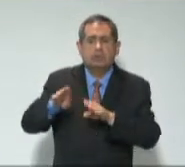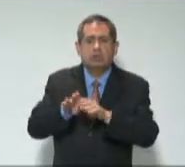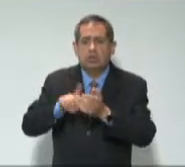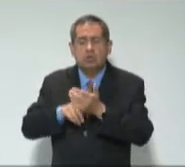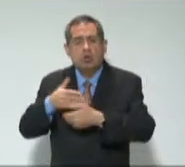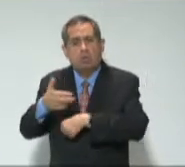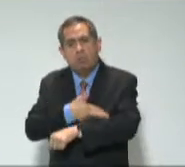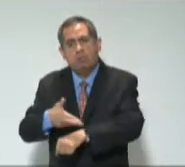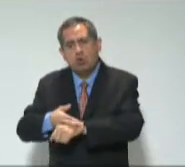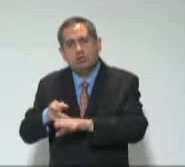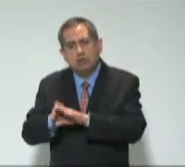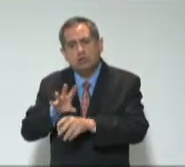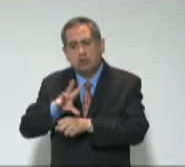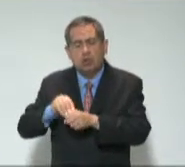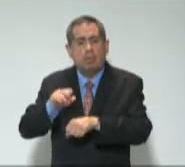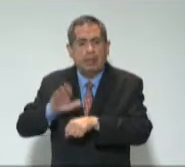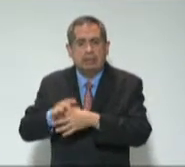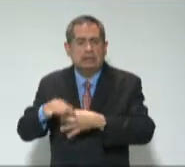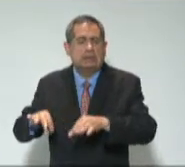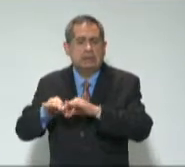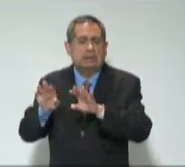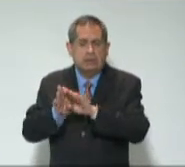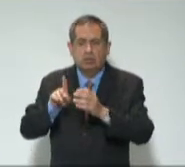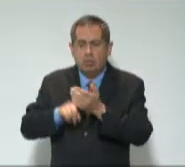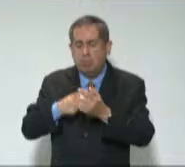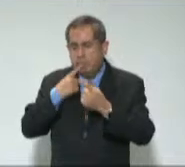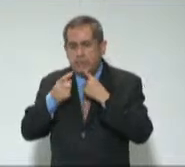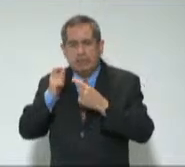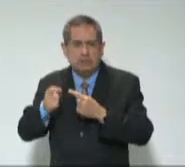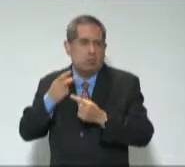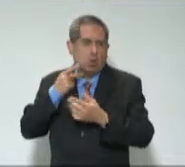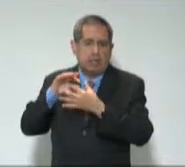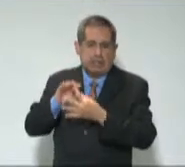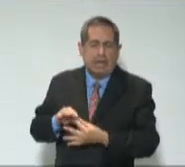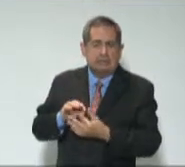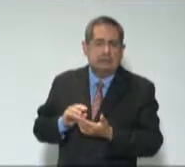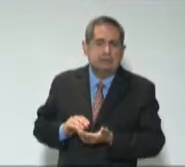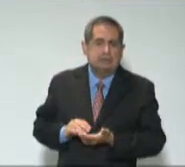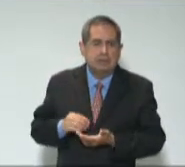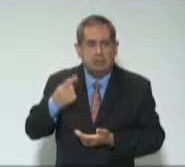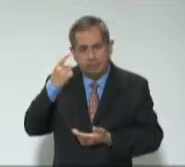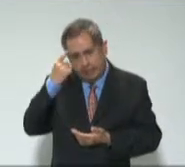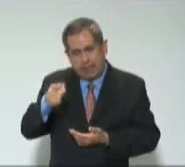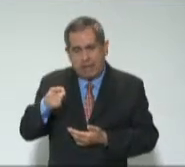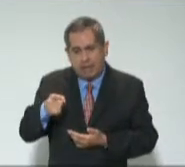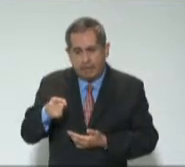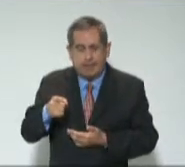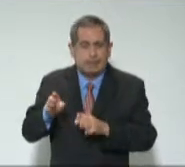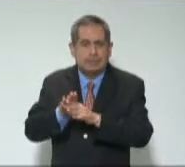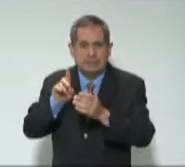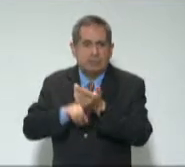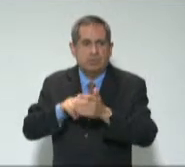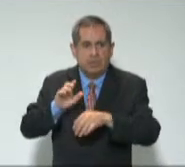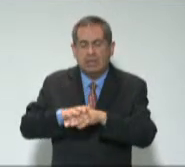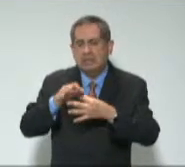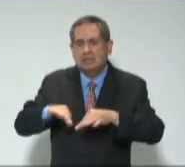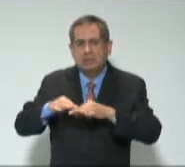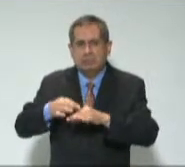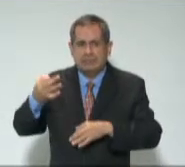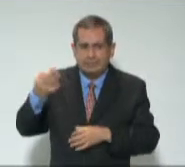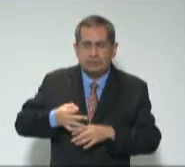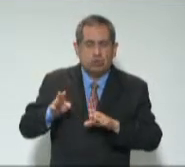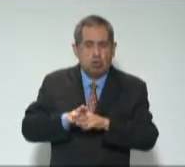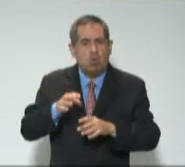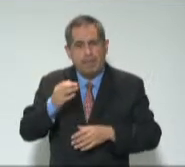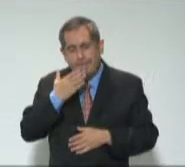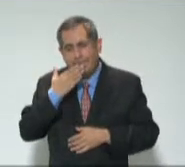proceso complejo en el ciclo de las políticas que llevan a enfrentar de manera más efectiva y